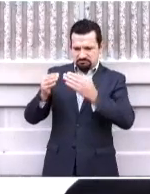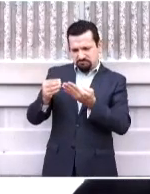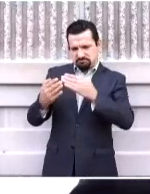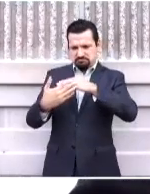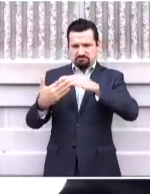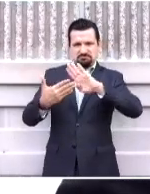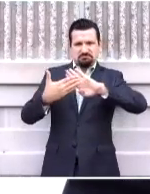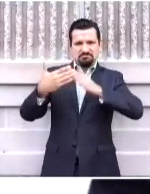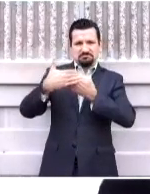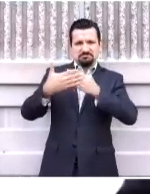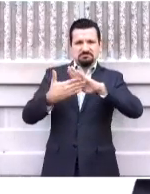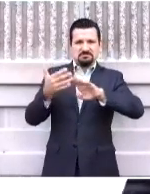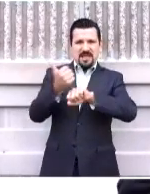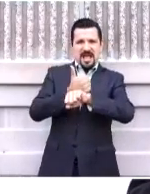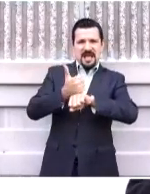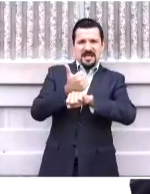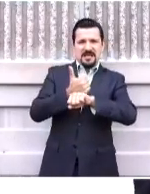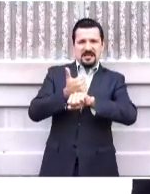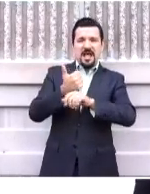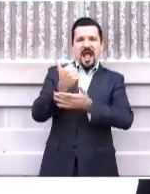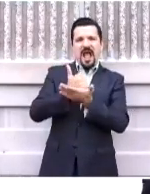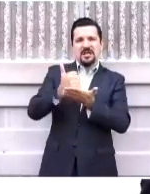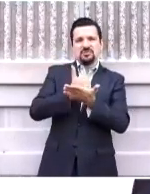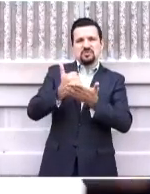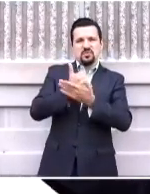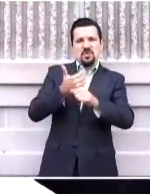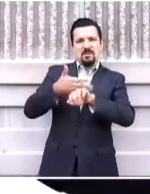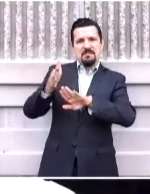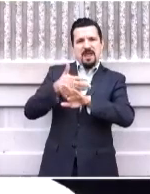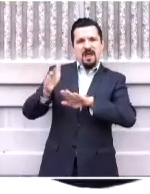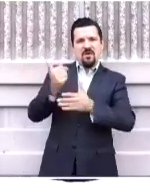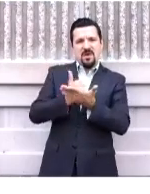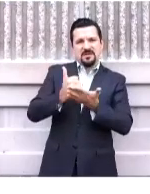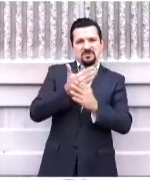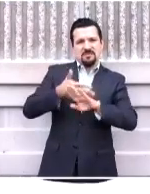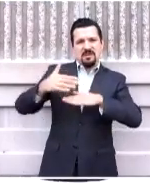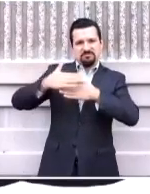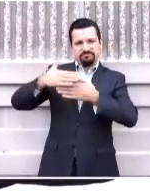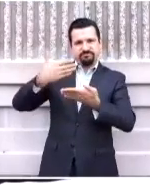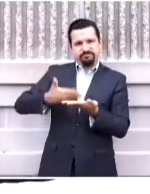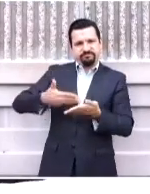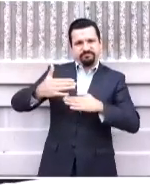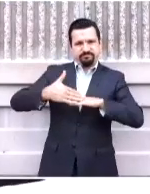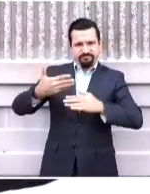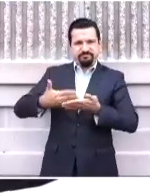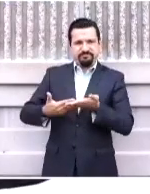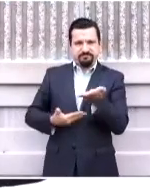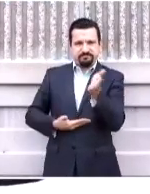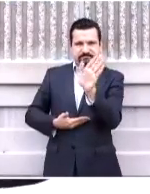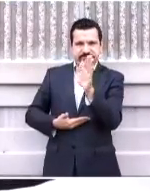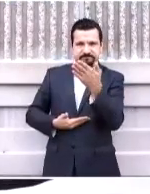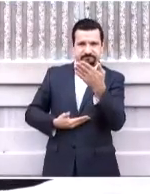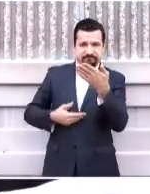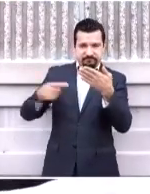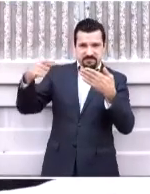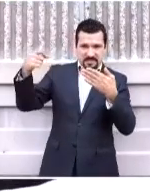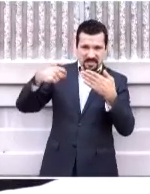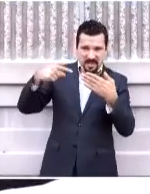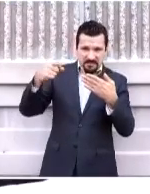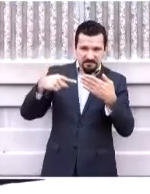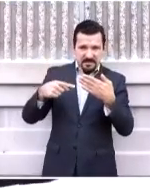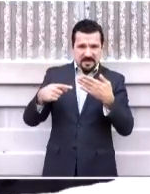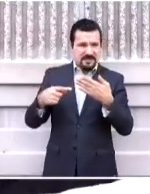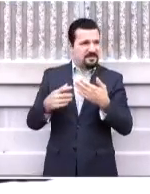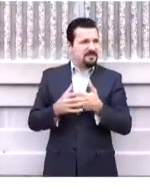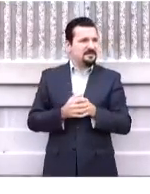colores, tiene un color azul y un color blanco. Sí, por favor. También,